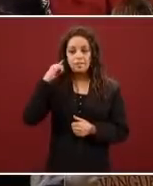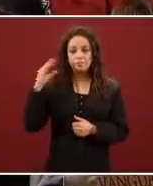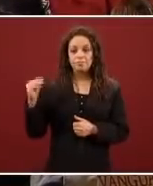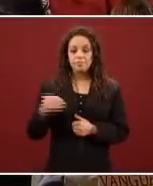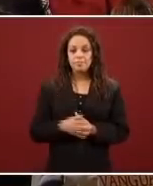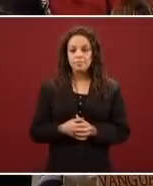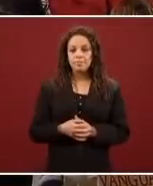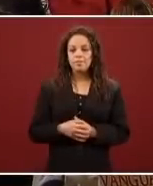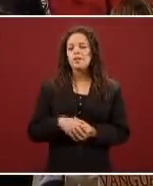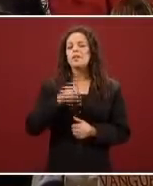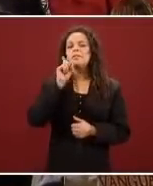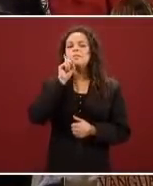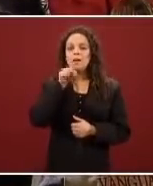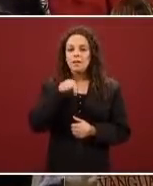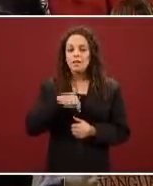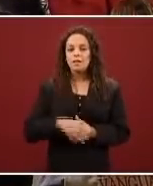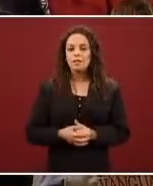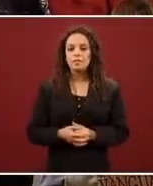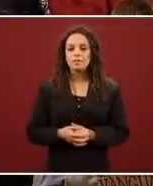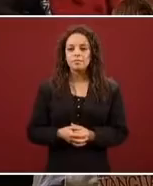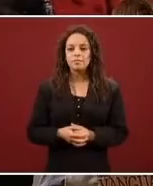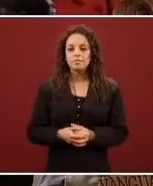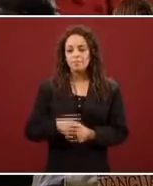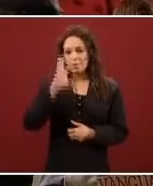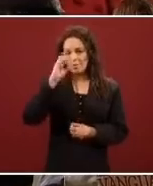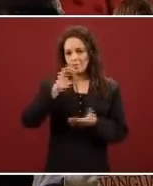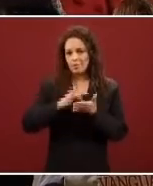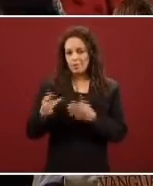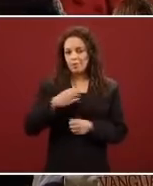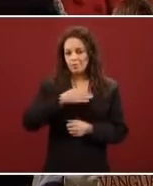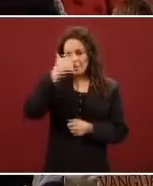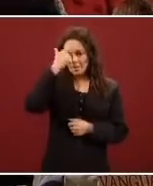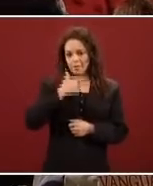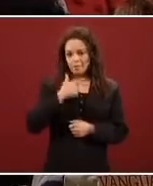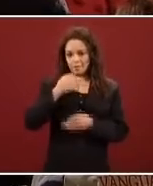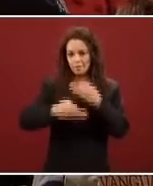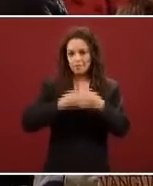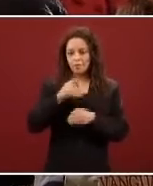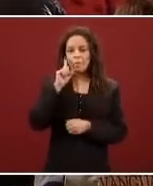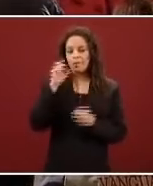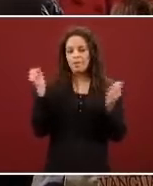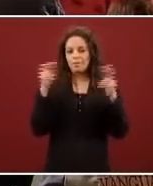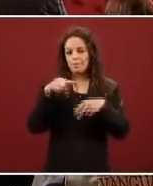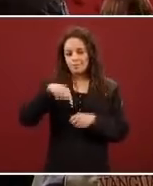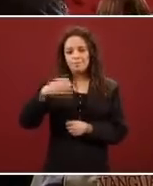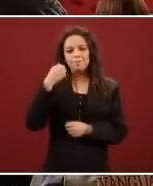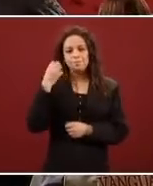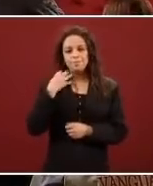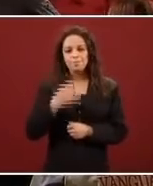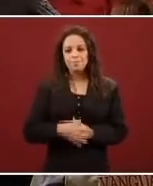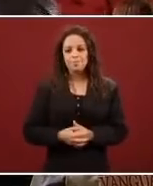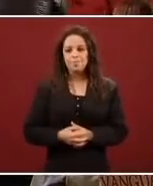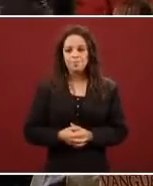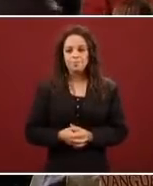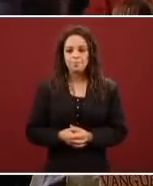Mañana. Bien, muchas gracias. Muy buena noche con todos. Seguimos mañana, gracias, con las conferencias. Gracias.